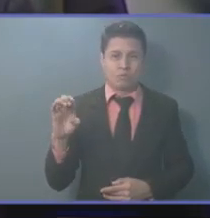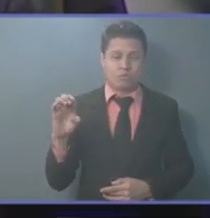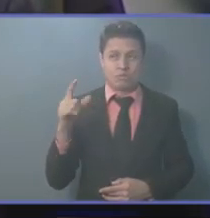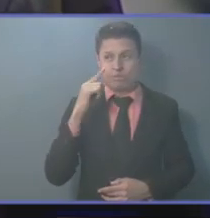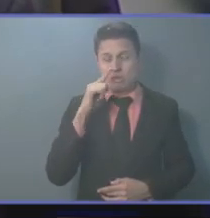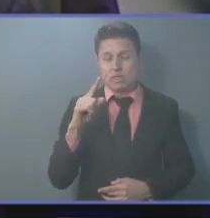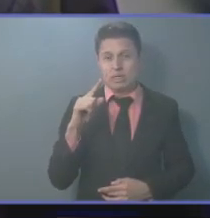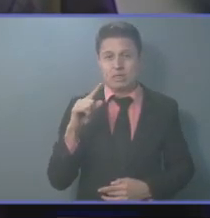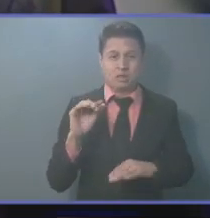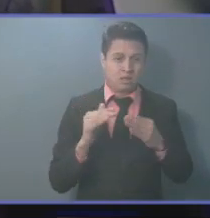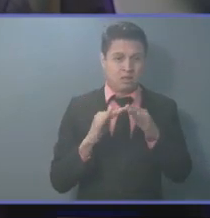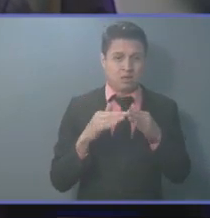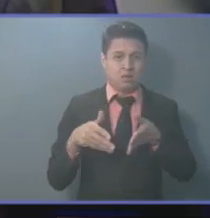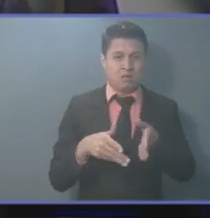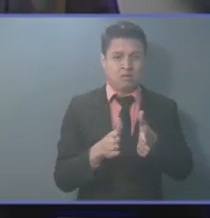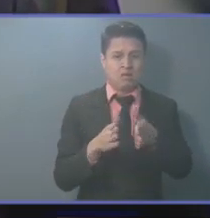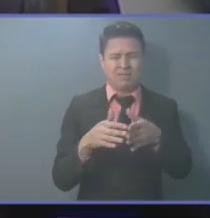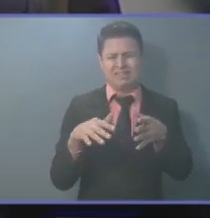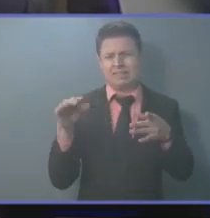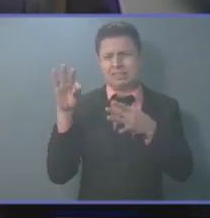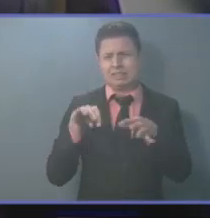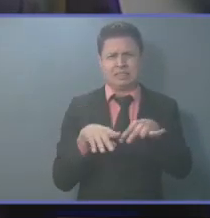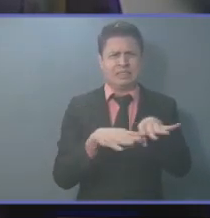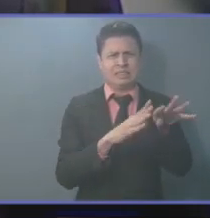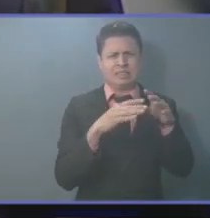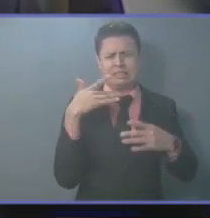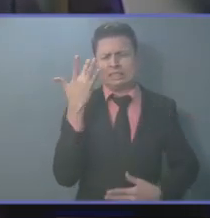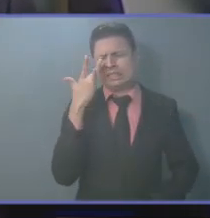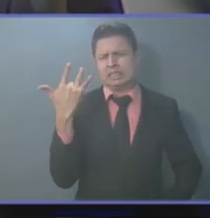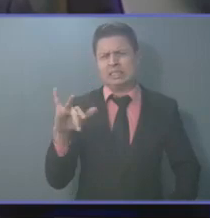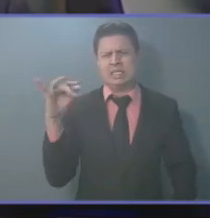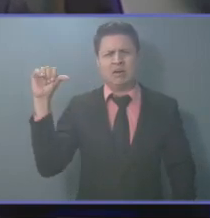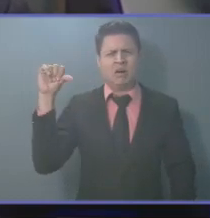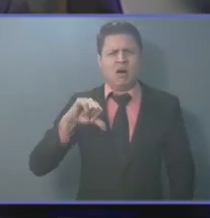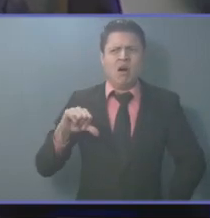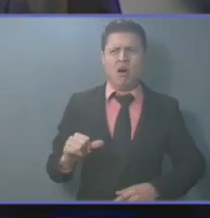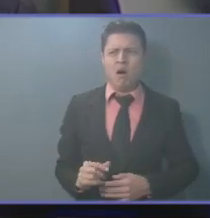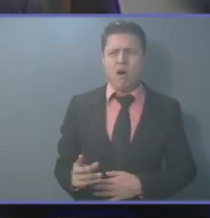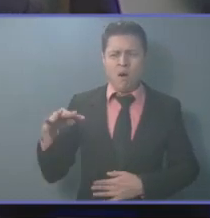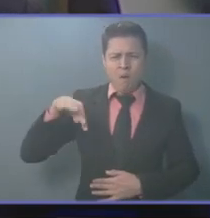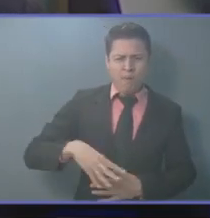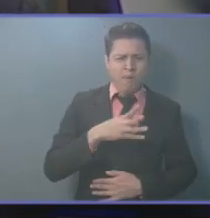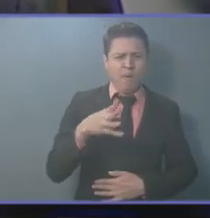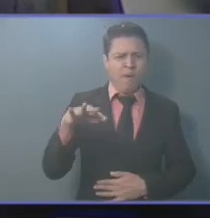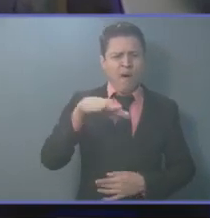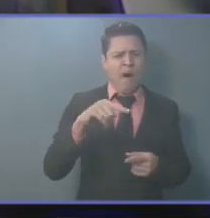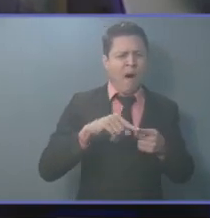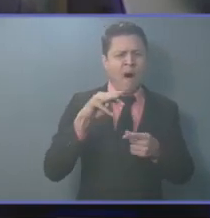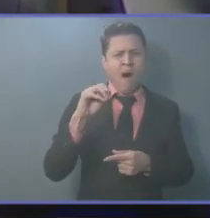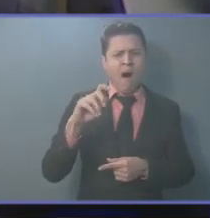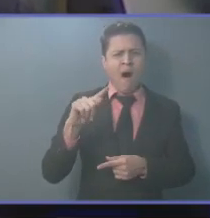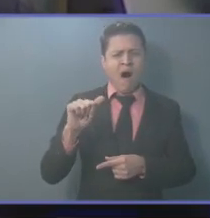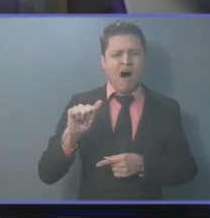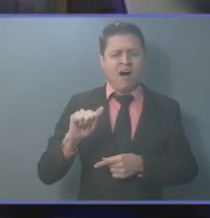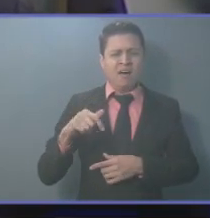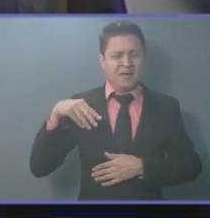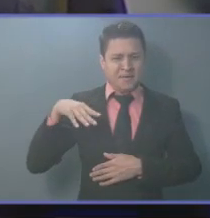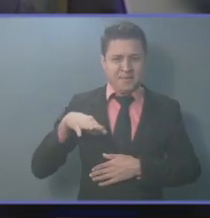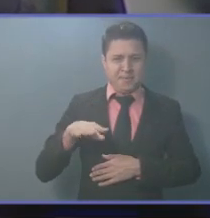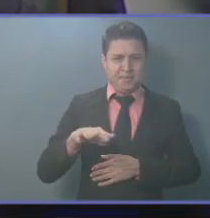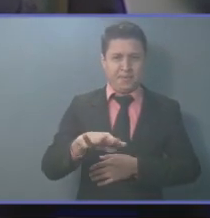es un daño enorme de esa parte de la carretera. El río Bajoyo, Metapán, el desbordamiento de ese río,